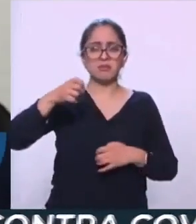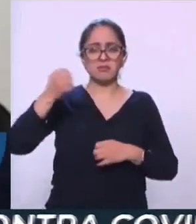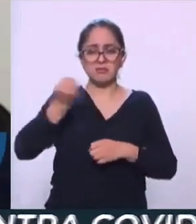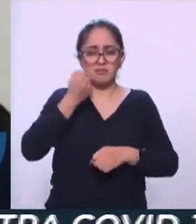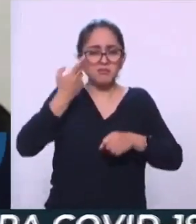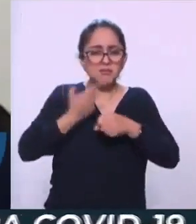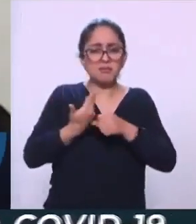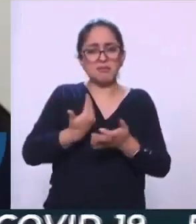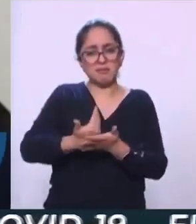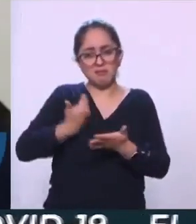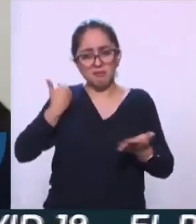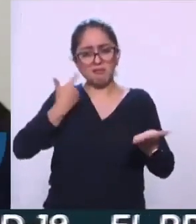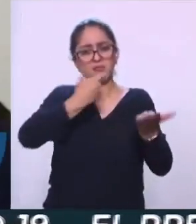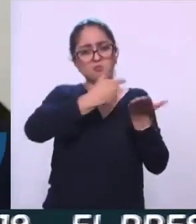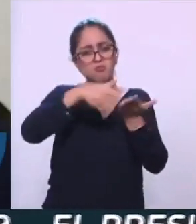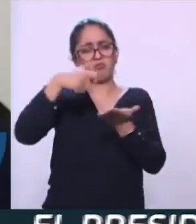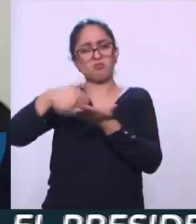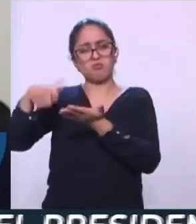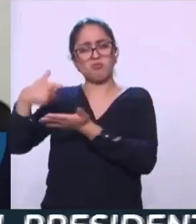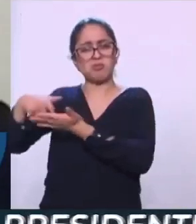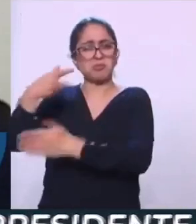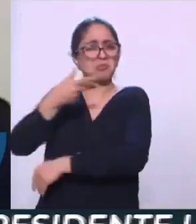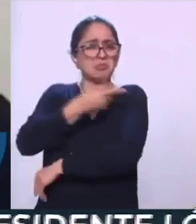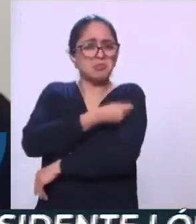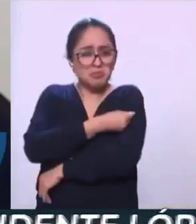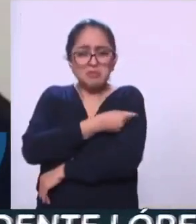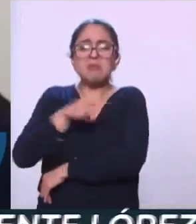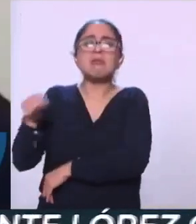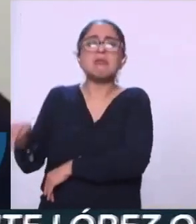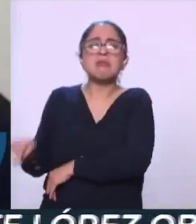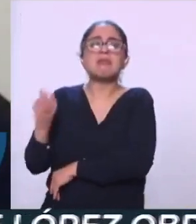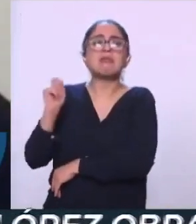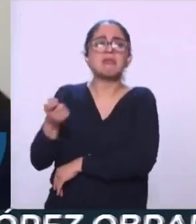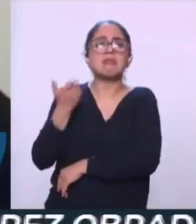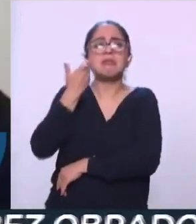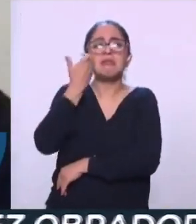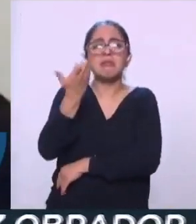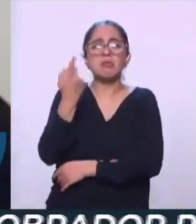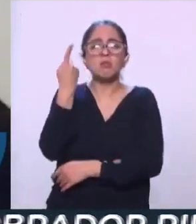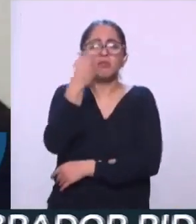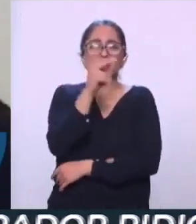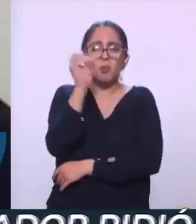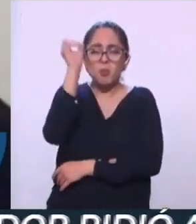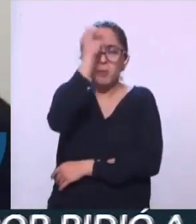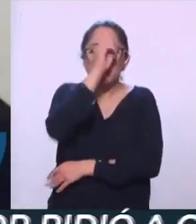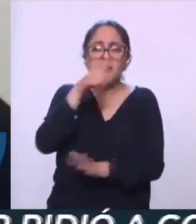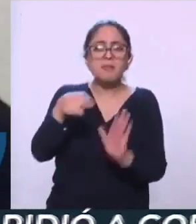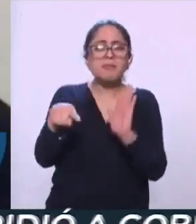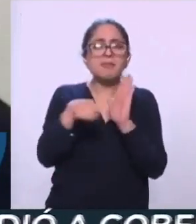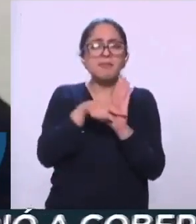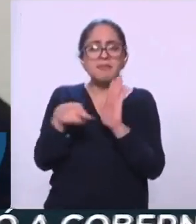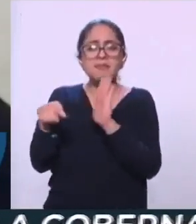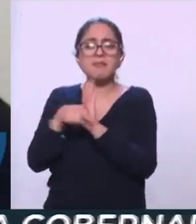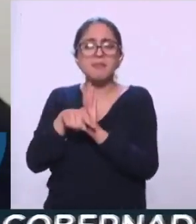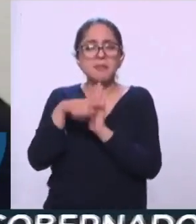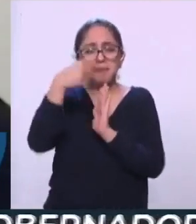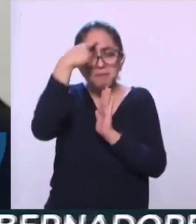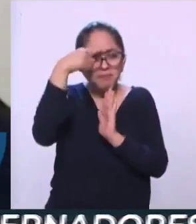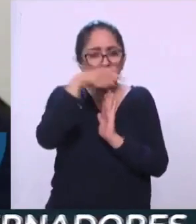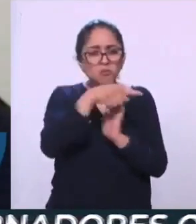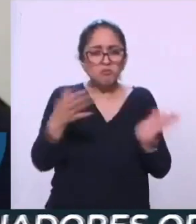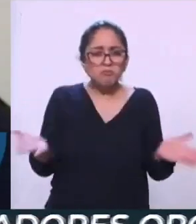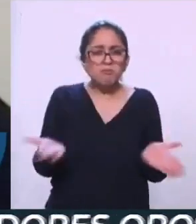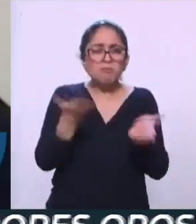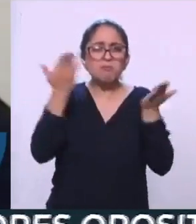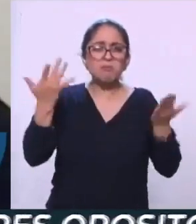las vacunas a tiempo, digamos que quieren meter opiniones negativas forzosamente para demeritar ese esfuerzo, cuando tendríamos que